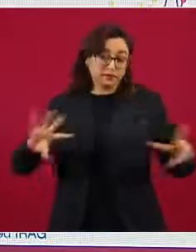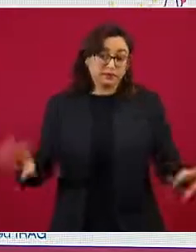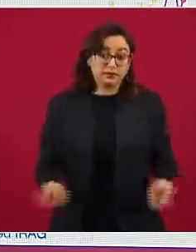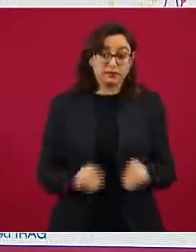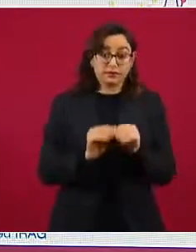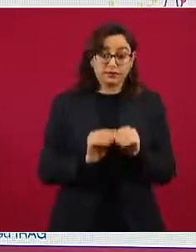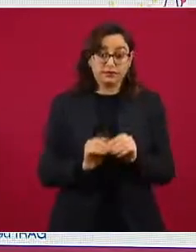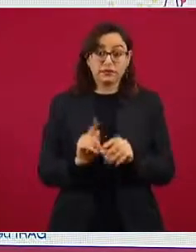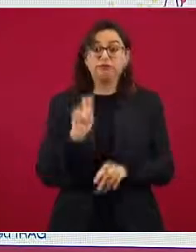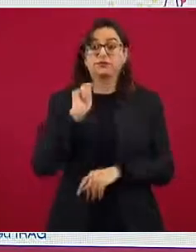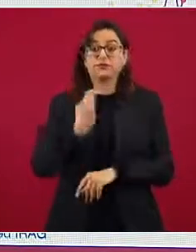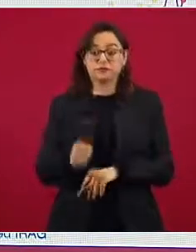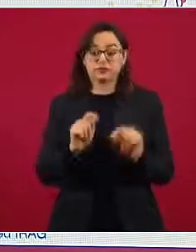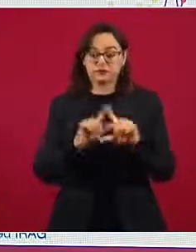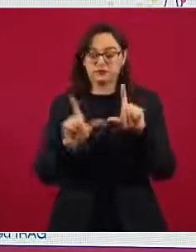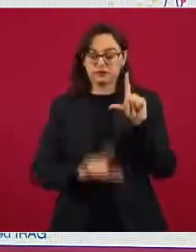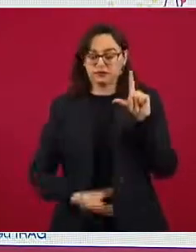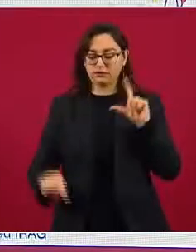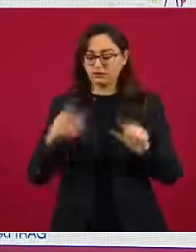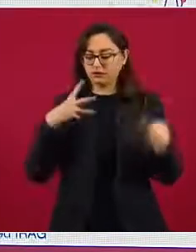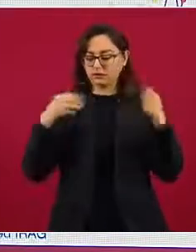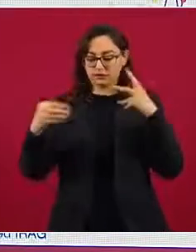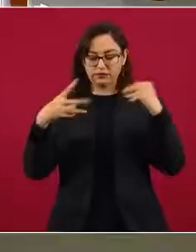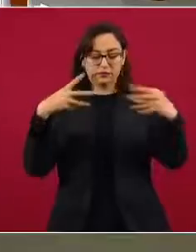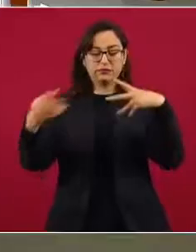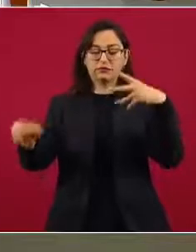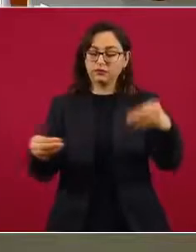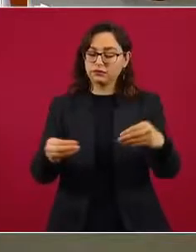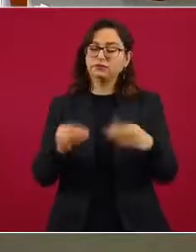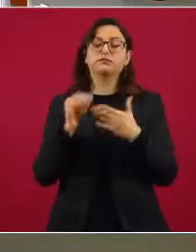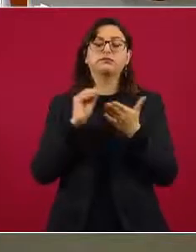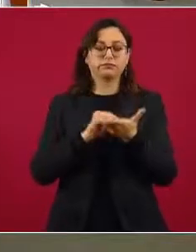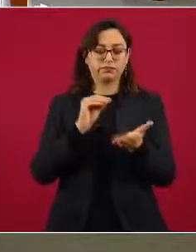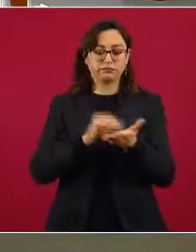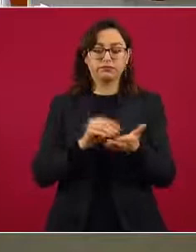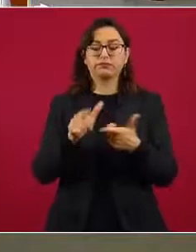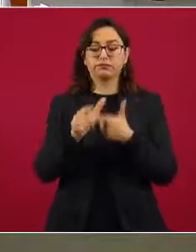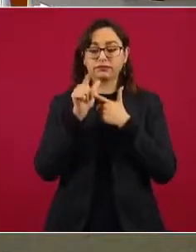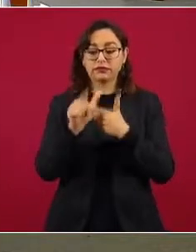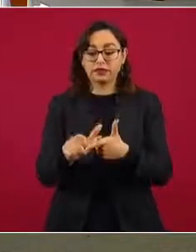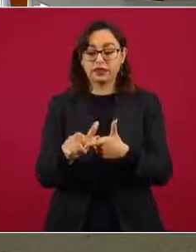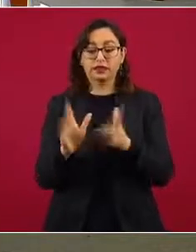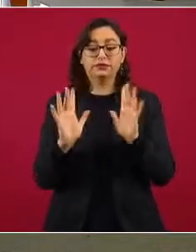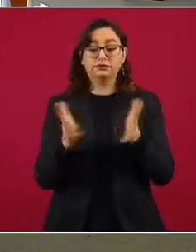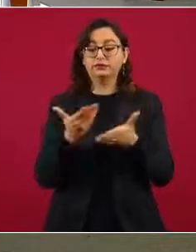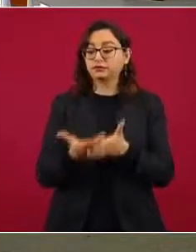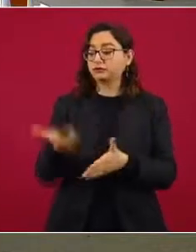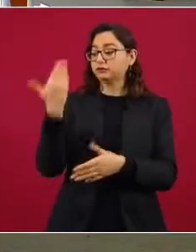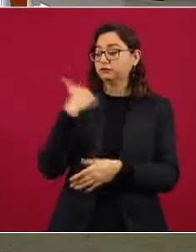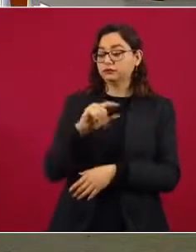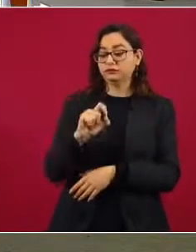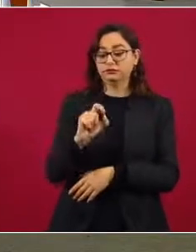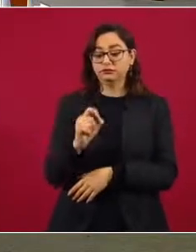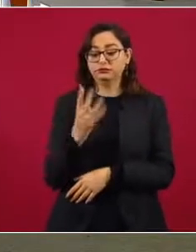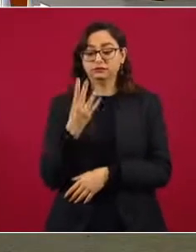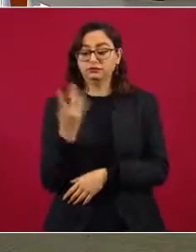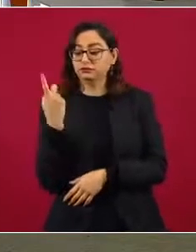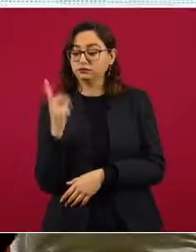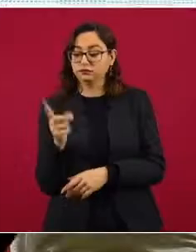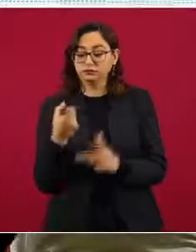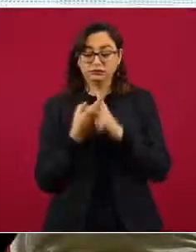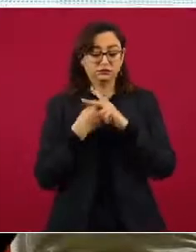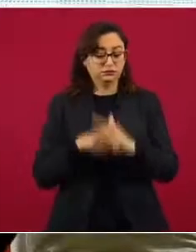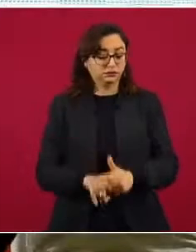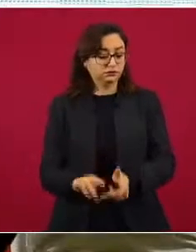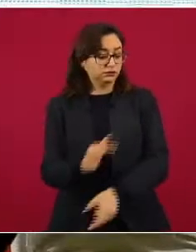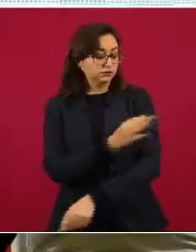medidas de prevención. Ya arrancó la vacunación contra COVID desde el 24 de diciembre, esto es muy alentador,